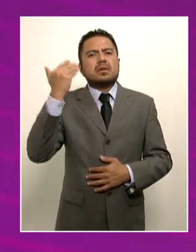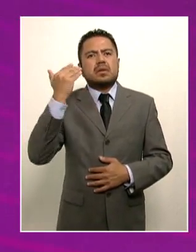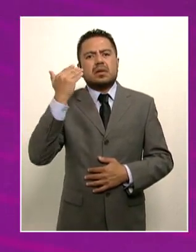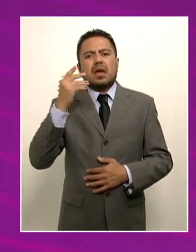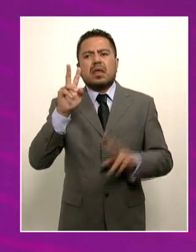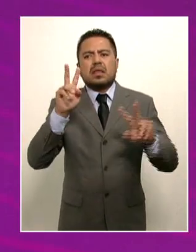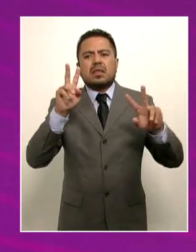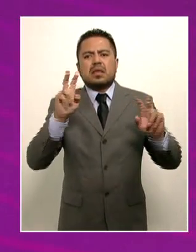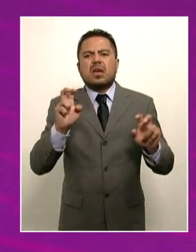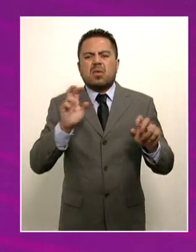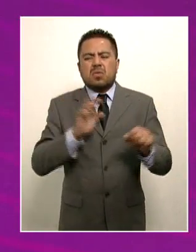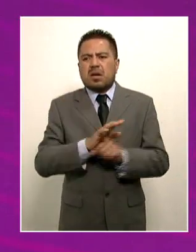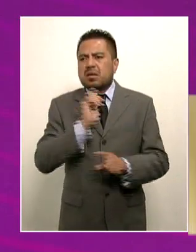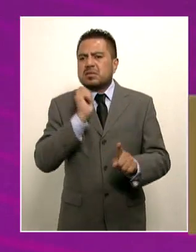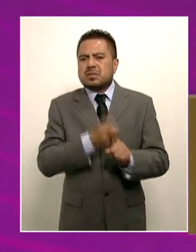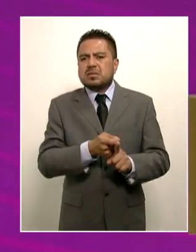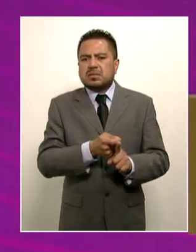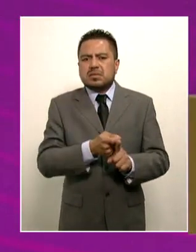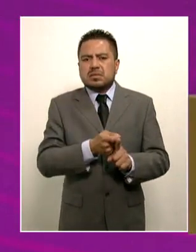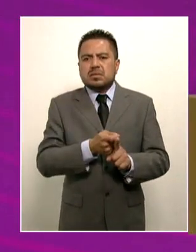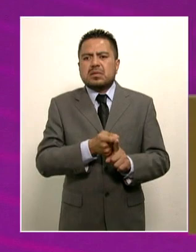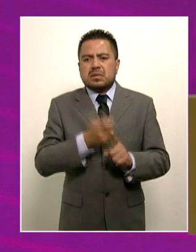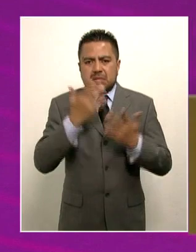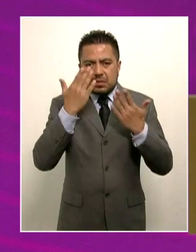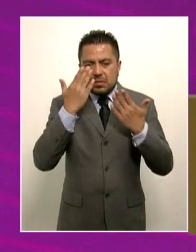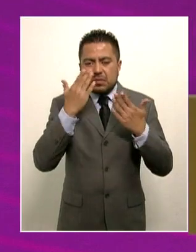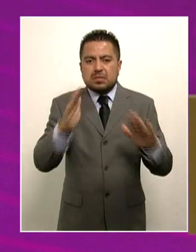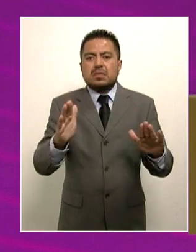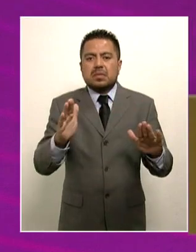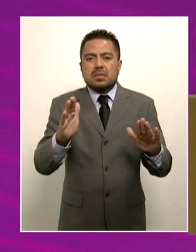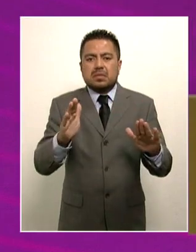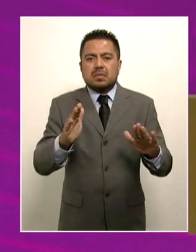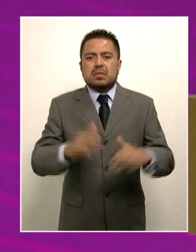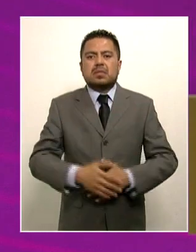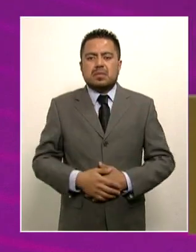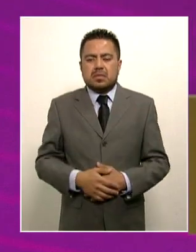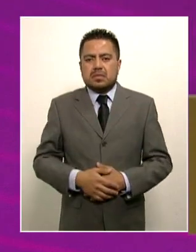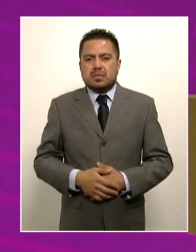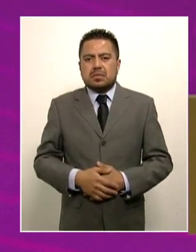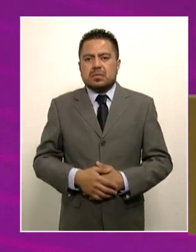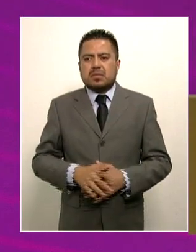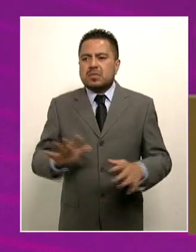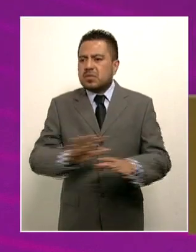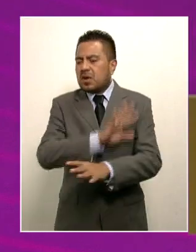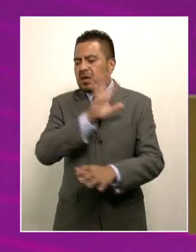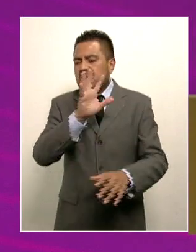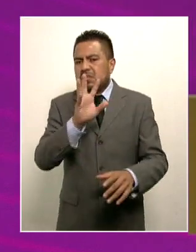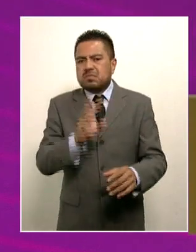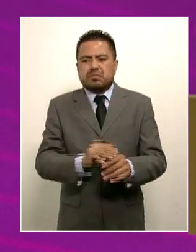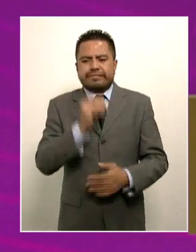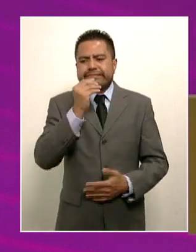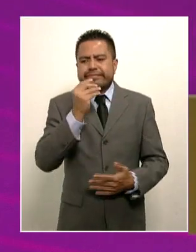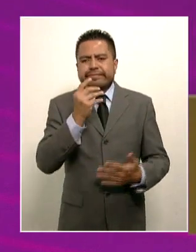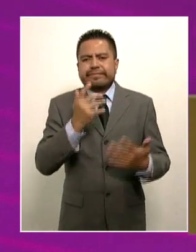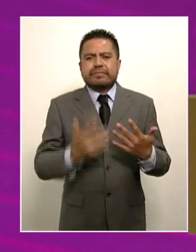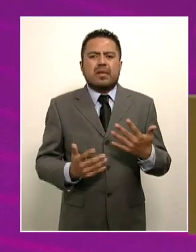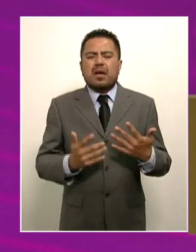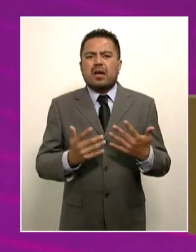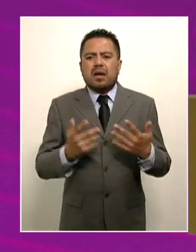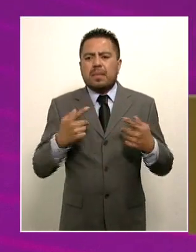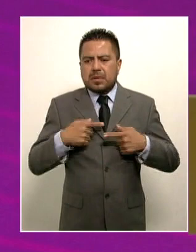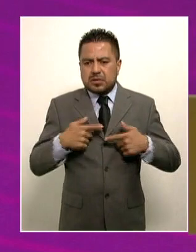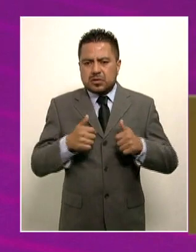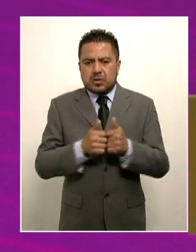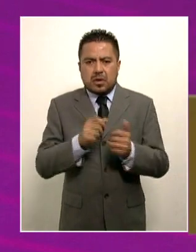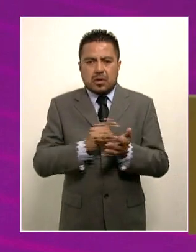un tema que justamente abría pues toda esta dimensión de personas